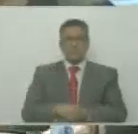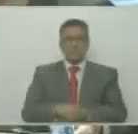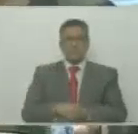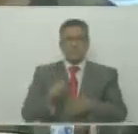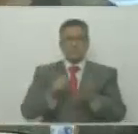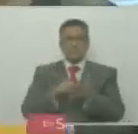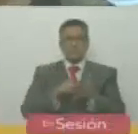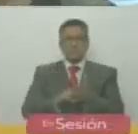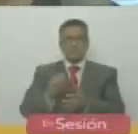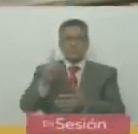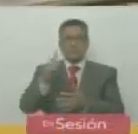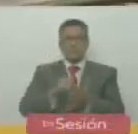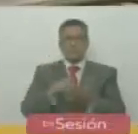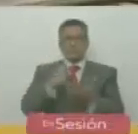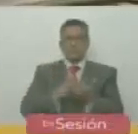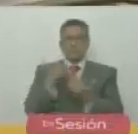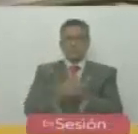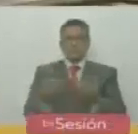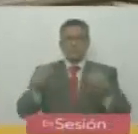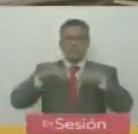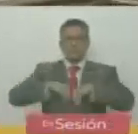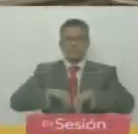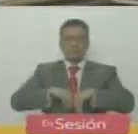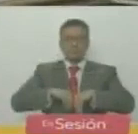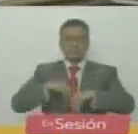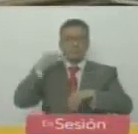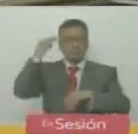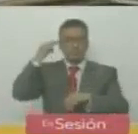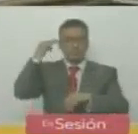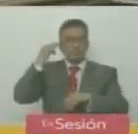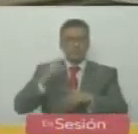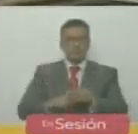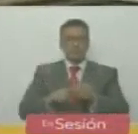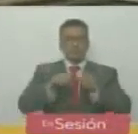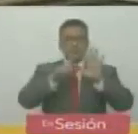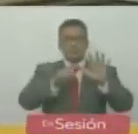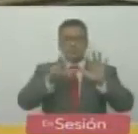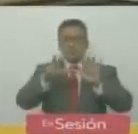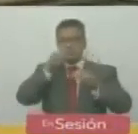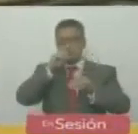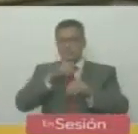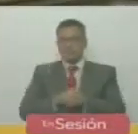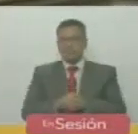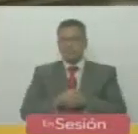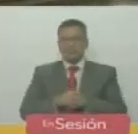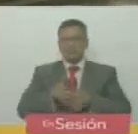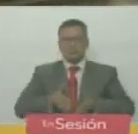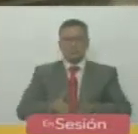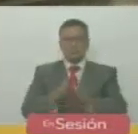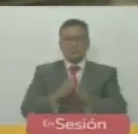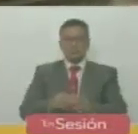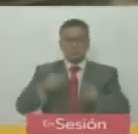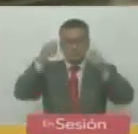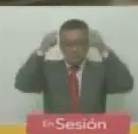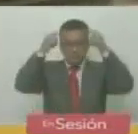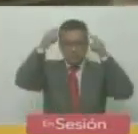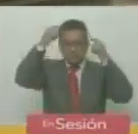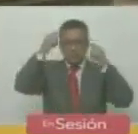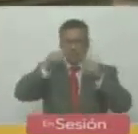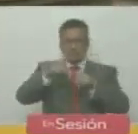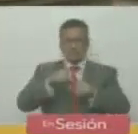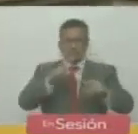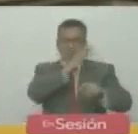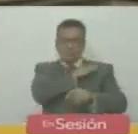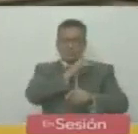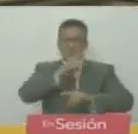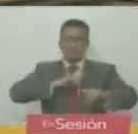Punto número uno, proyecto de acuerdo en conmemoración a los 68 años del natalicio de Hugo Chávez,